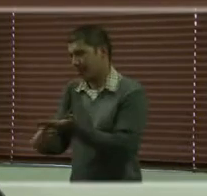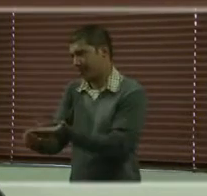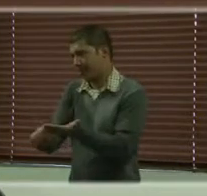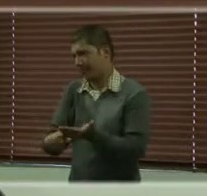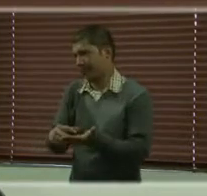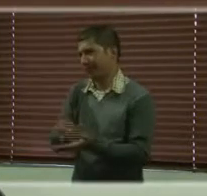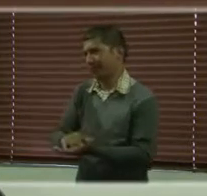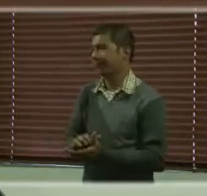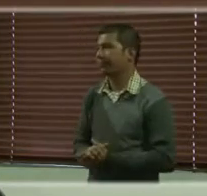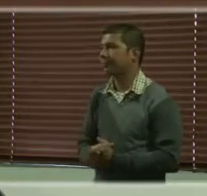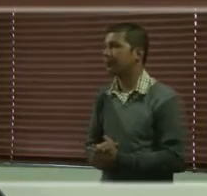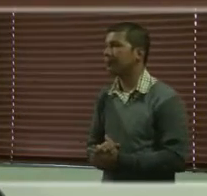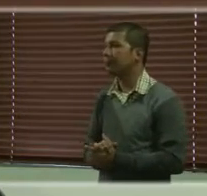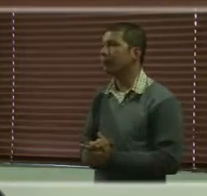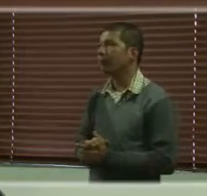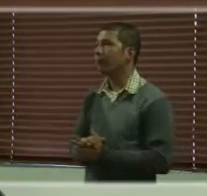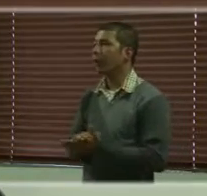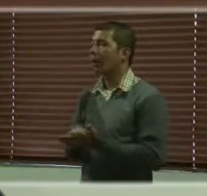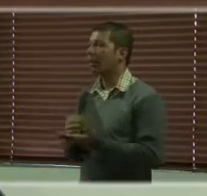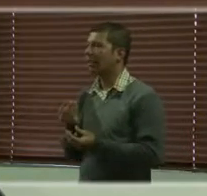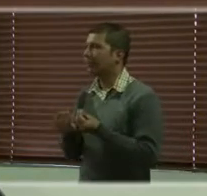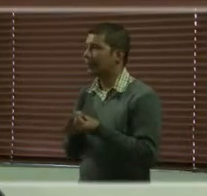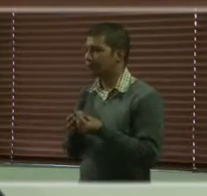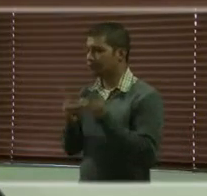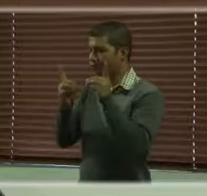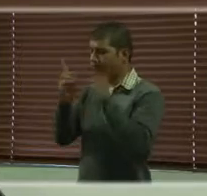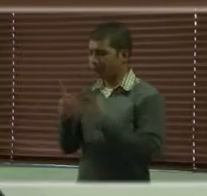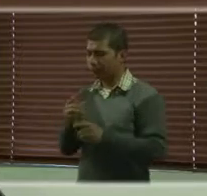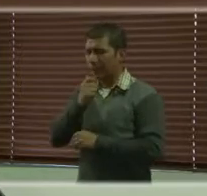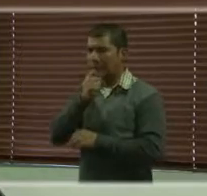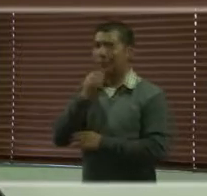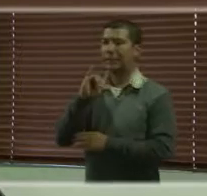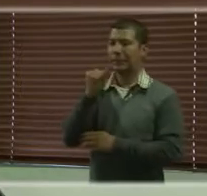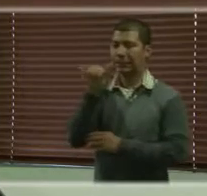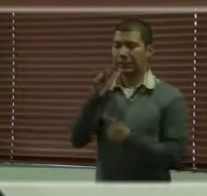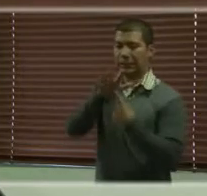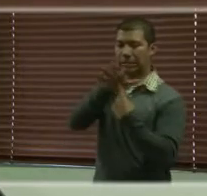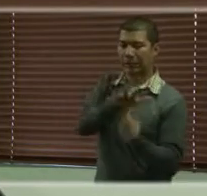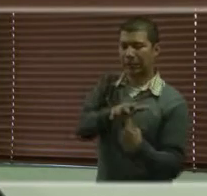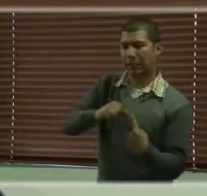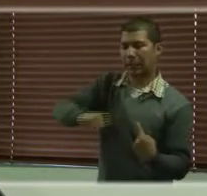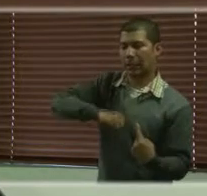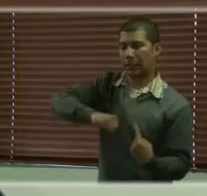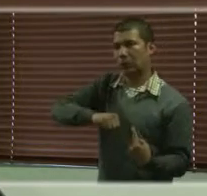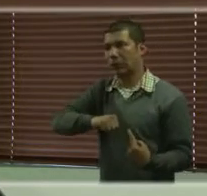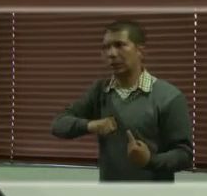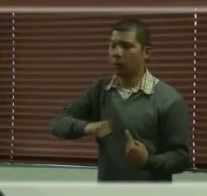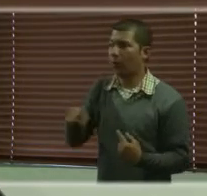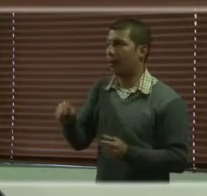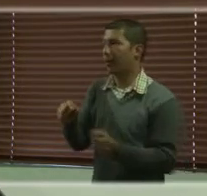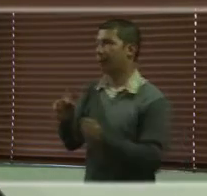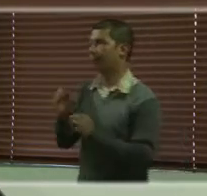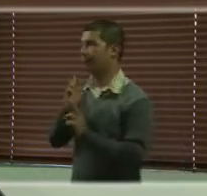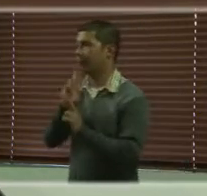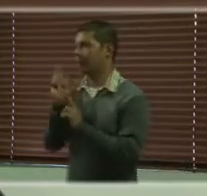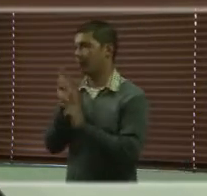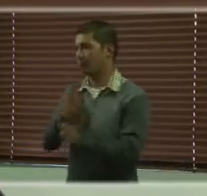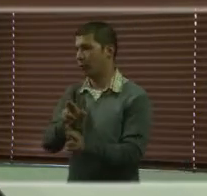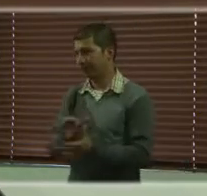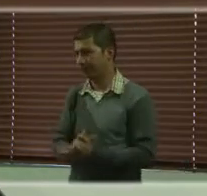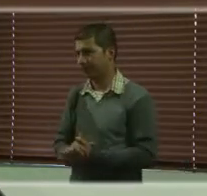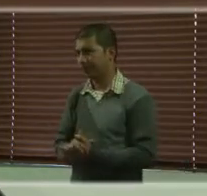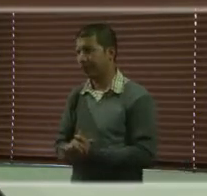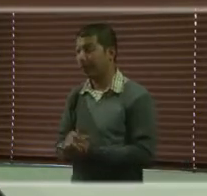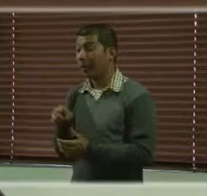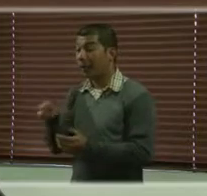resuelve si declara que hay una violación o no hay una violación a esos derechos Esa esa resolución